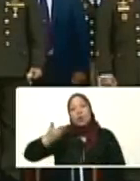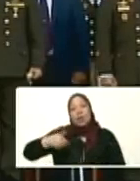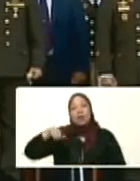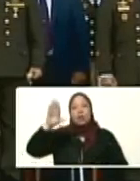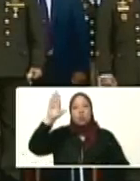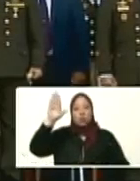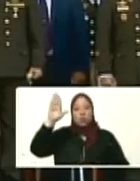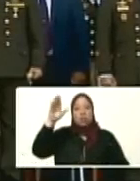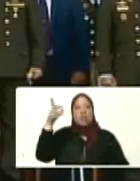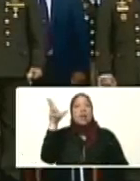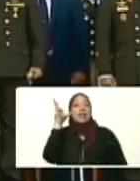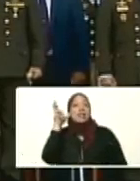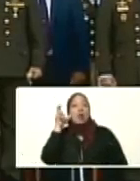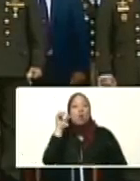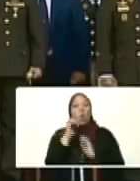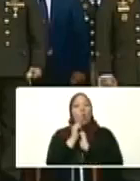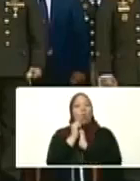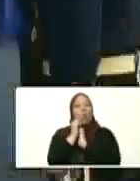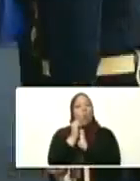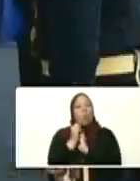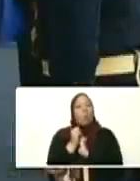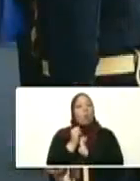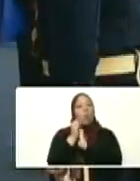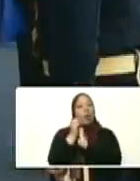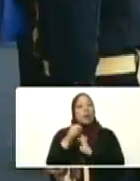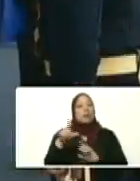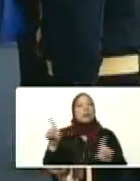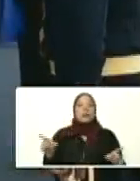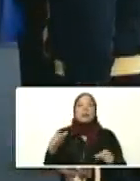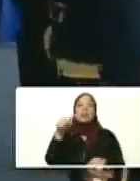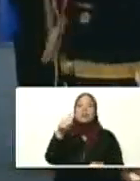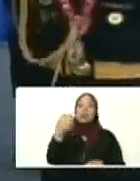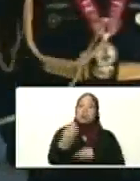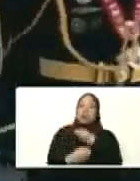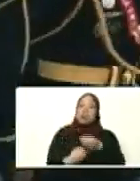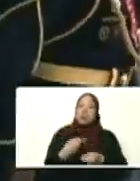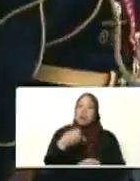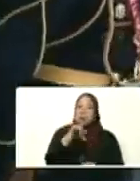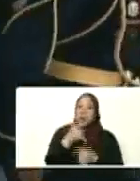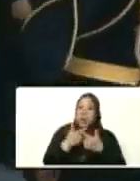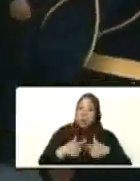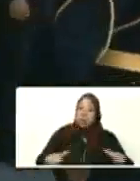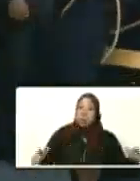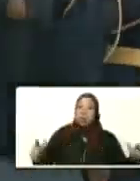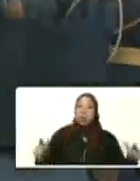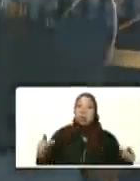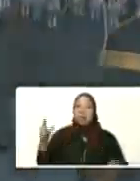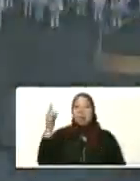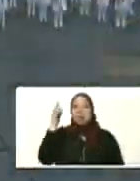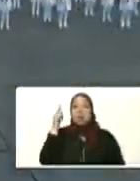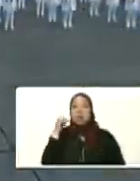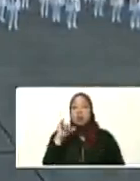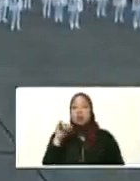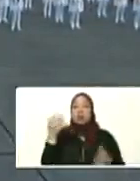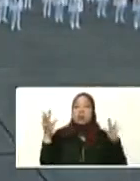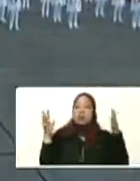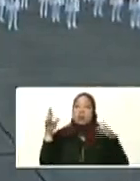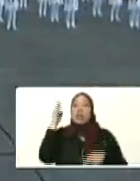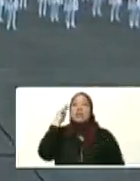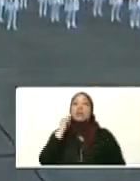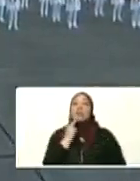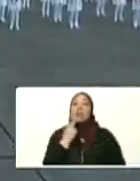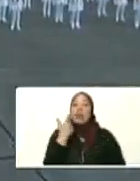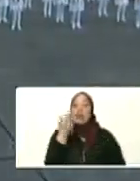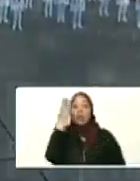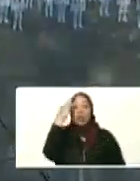y el toque de oración. Al término que también aludía una frase de Libertador del padre de la patria, libertador Simón Bolívar.